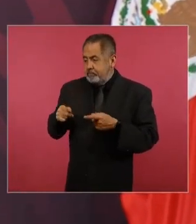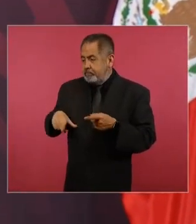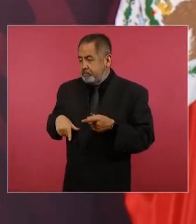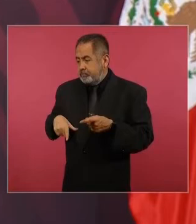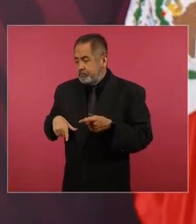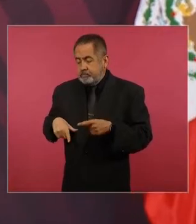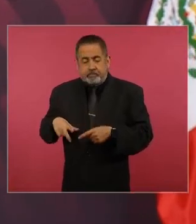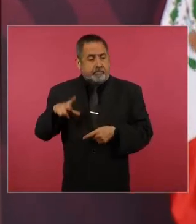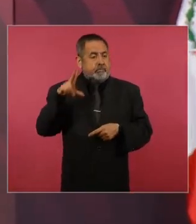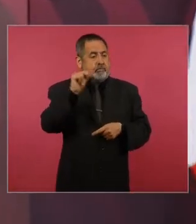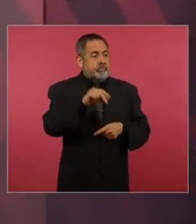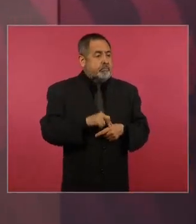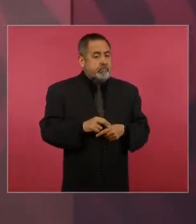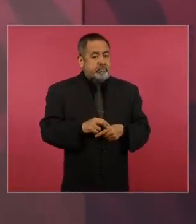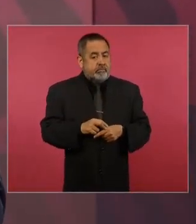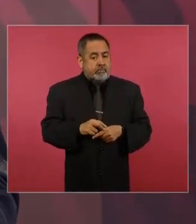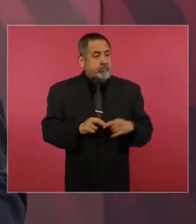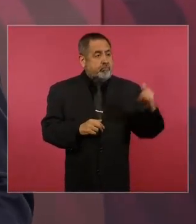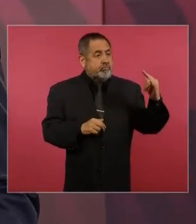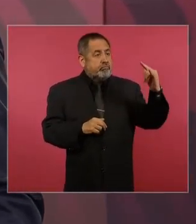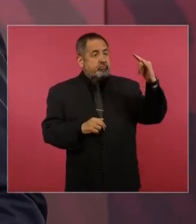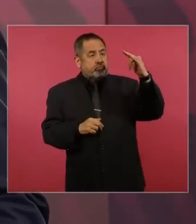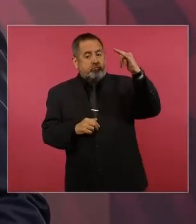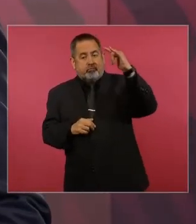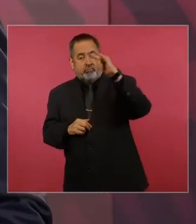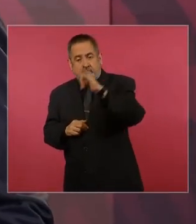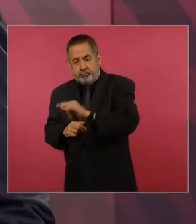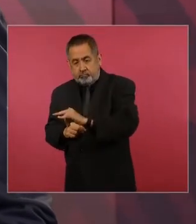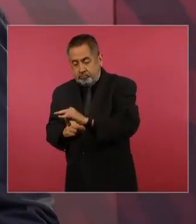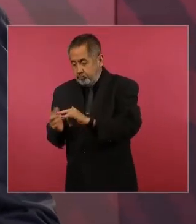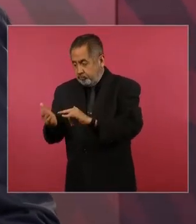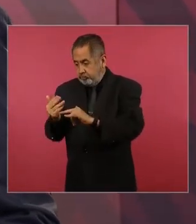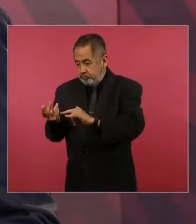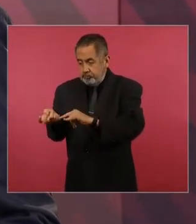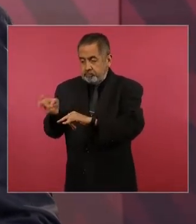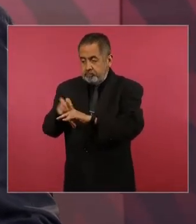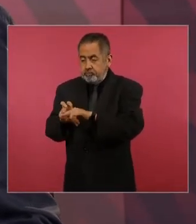No nos permitieron utilizar su espacio aéreo.